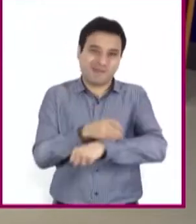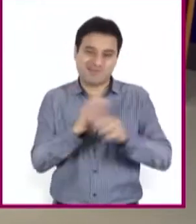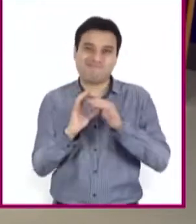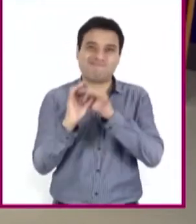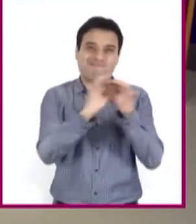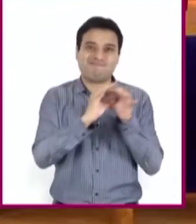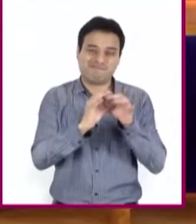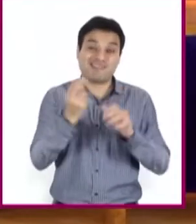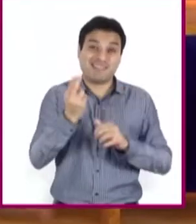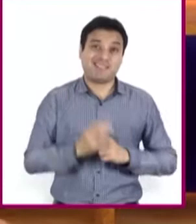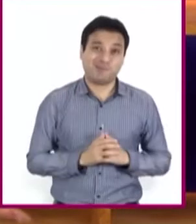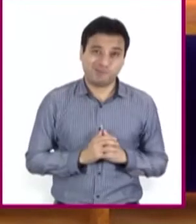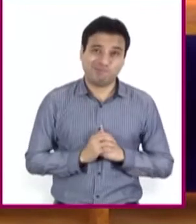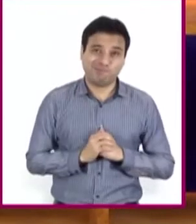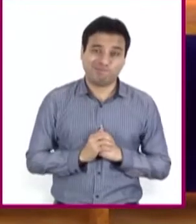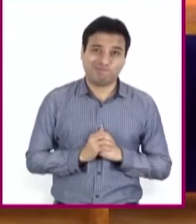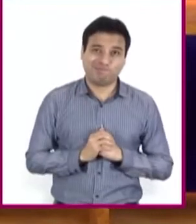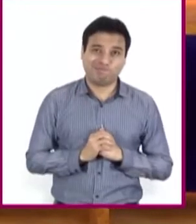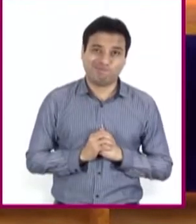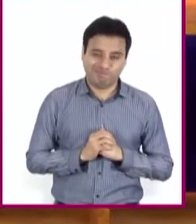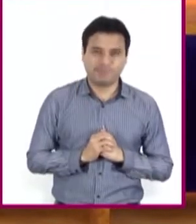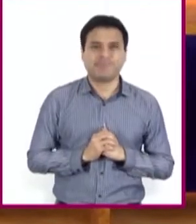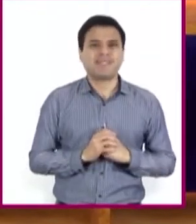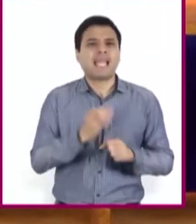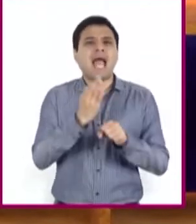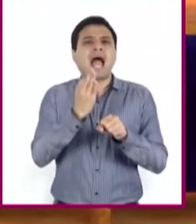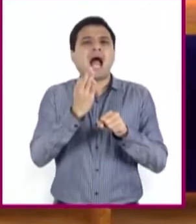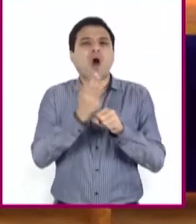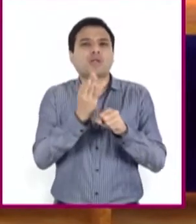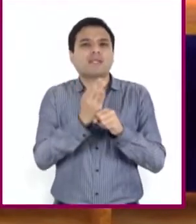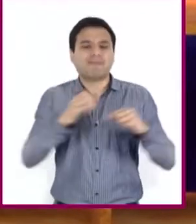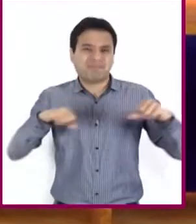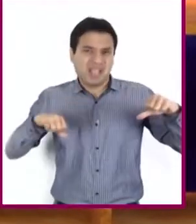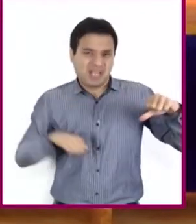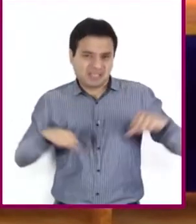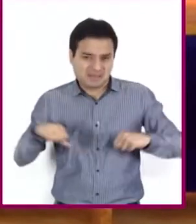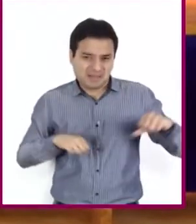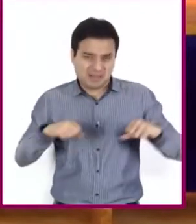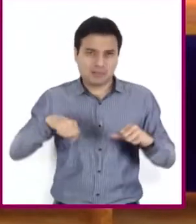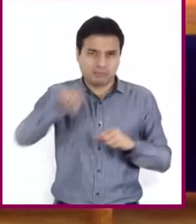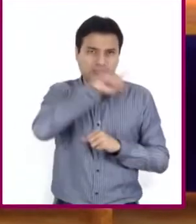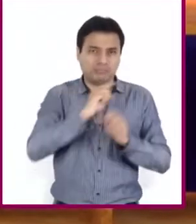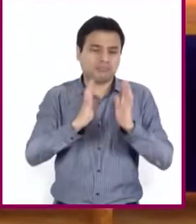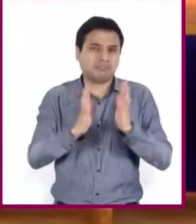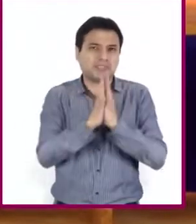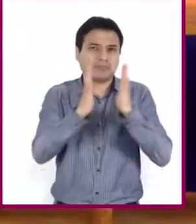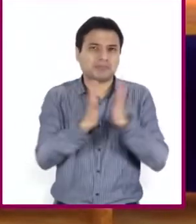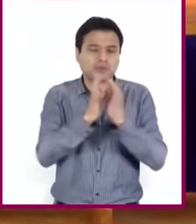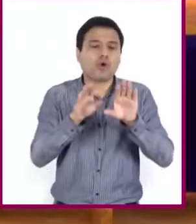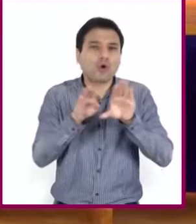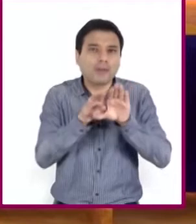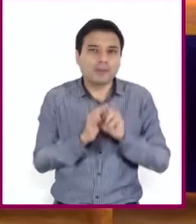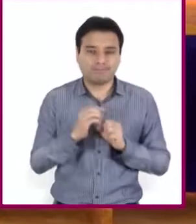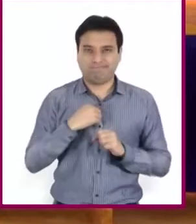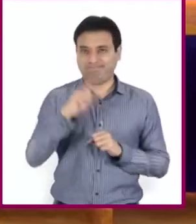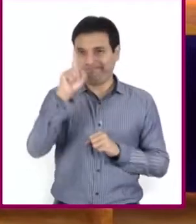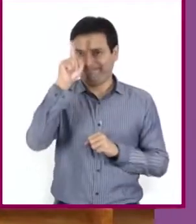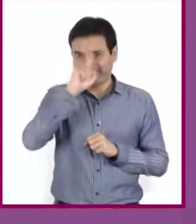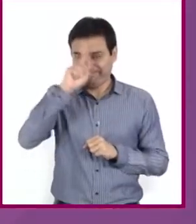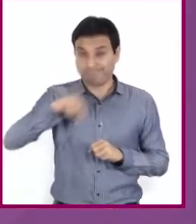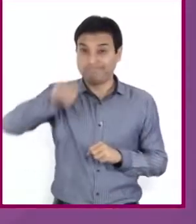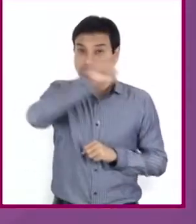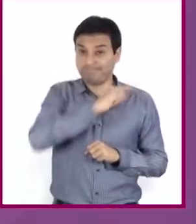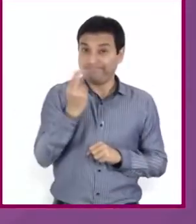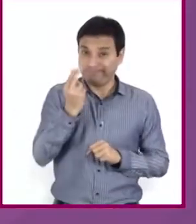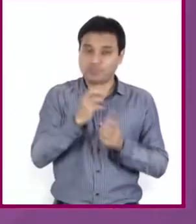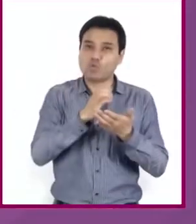ustedes. Para que participen en las actividades que se propongan a lo largo de la sesión, les sugiero que tengan listos